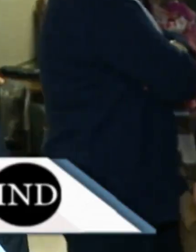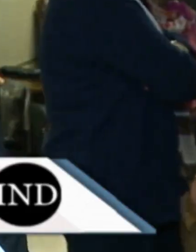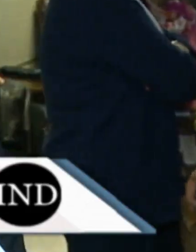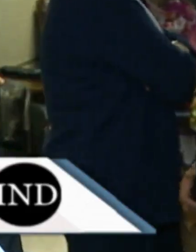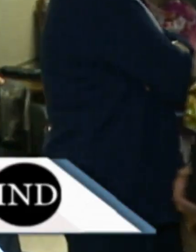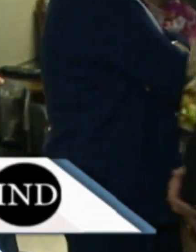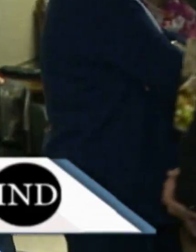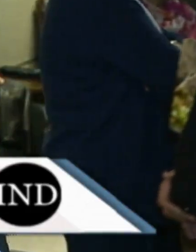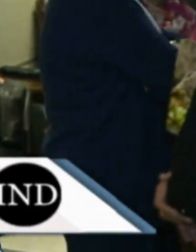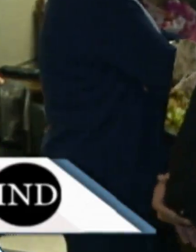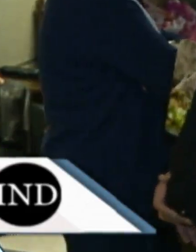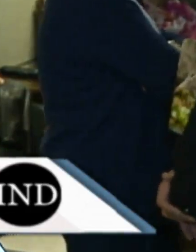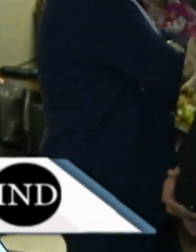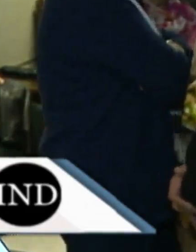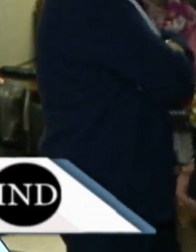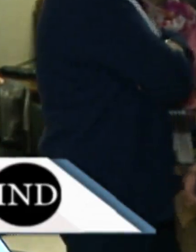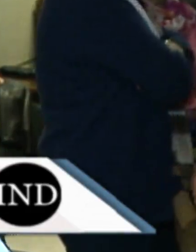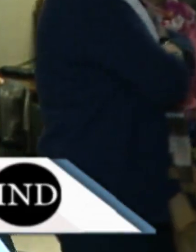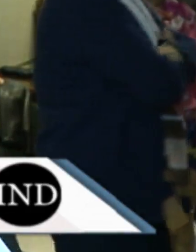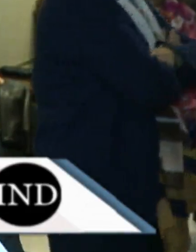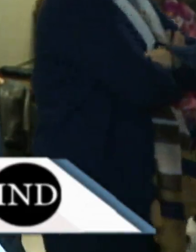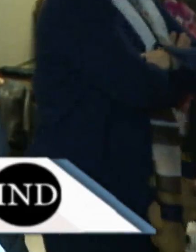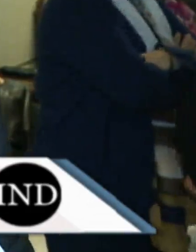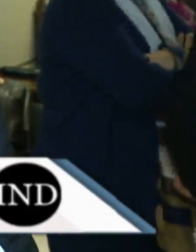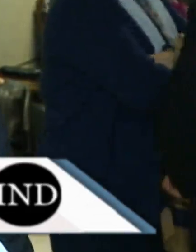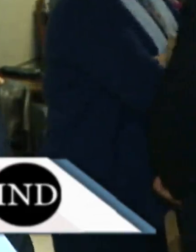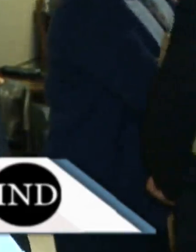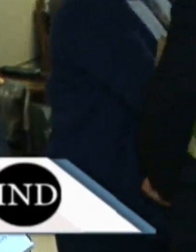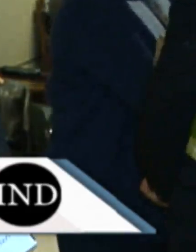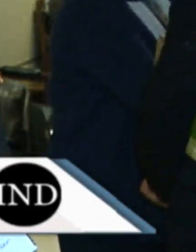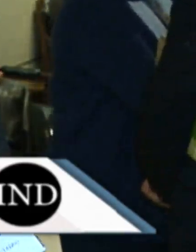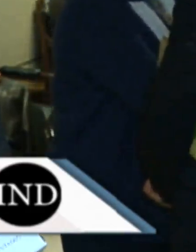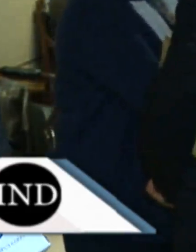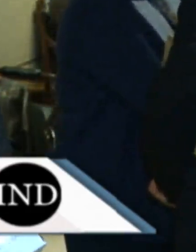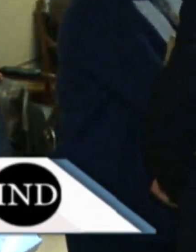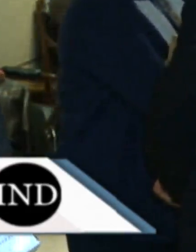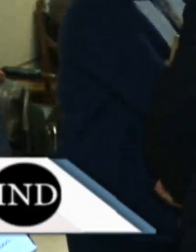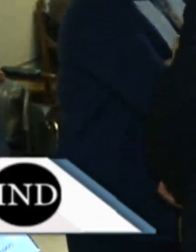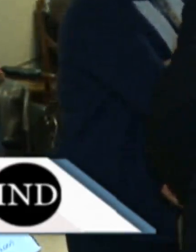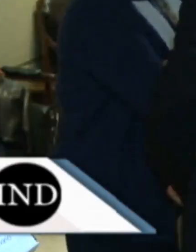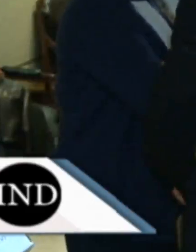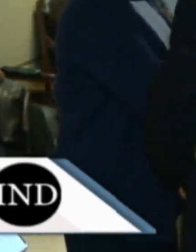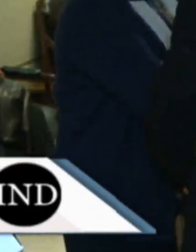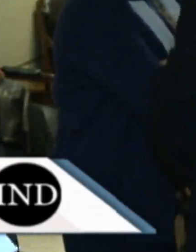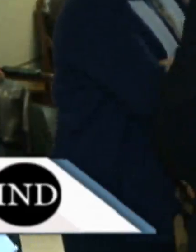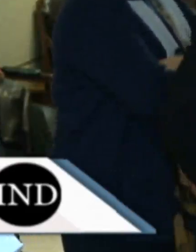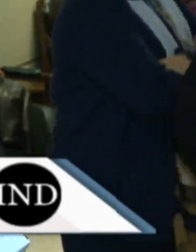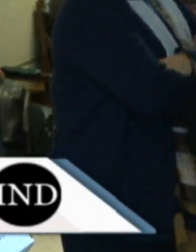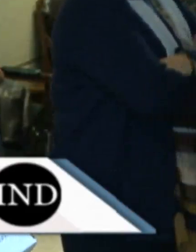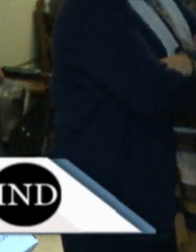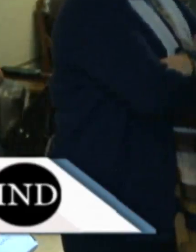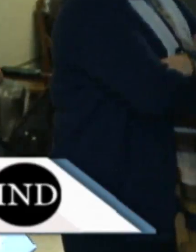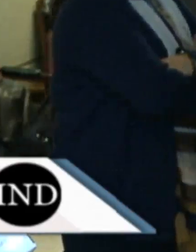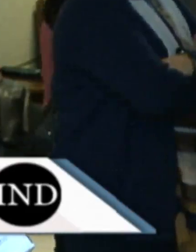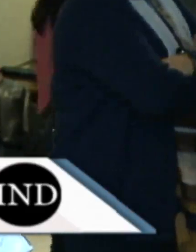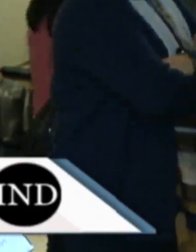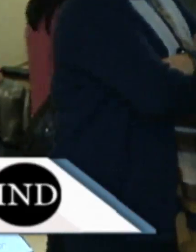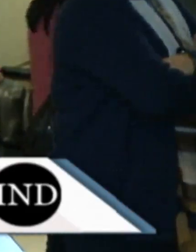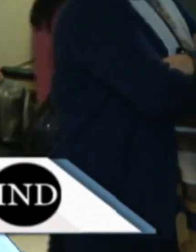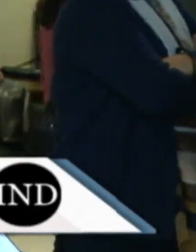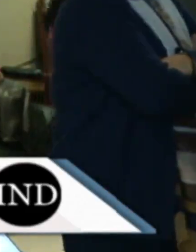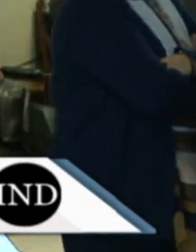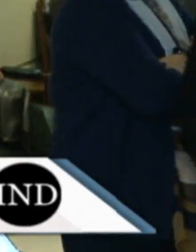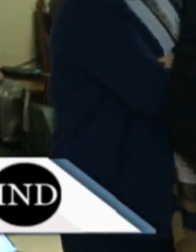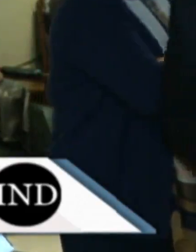renovación necesaria de los funcionarios públicos y por otro lado obviamente el deterioro del servicio